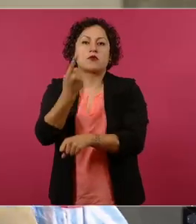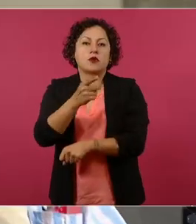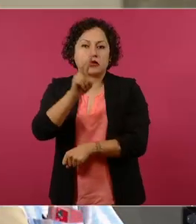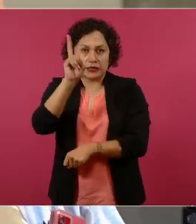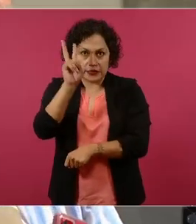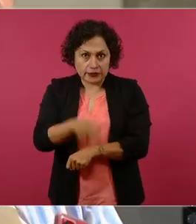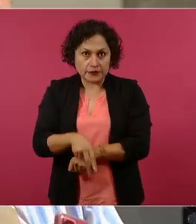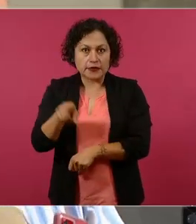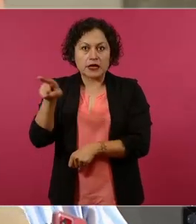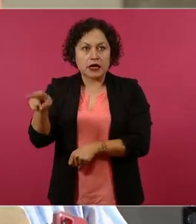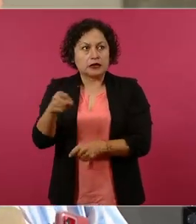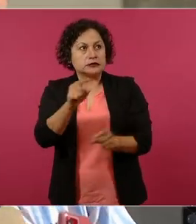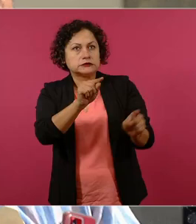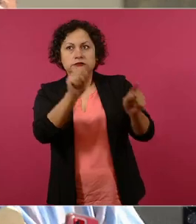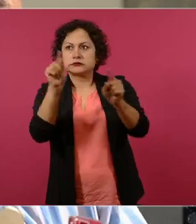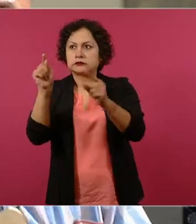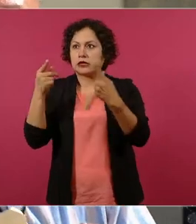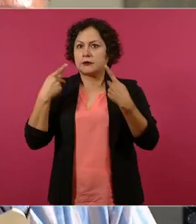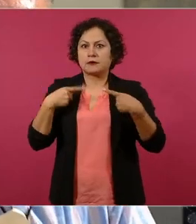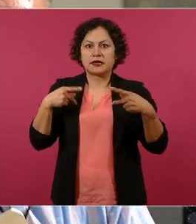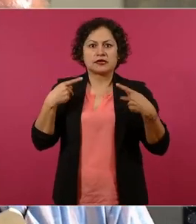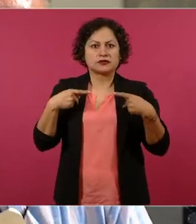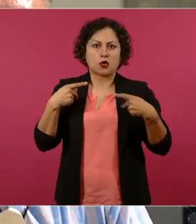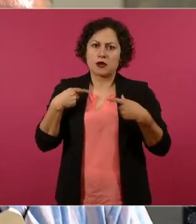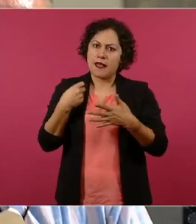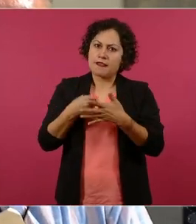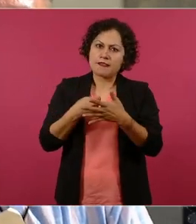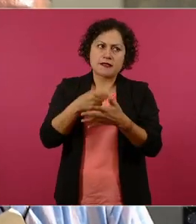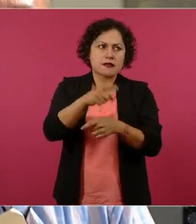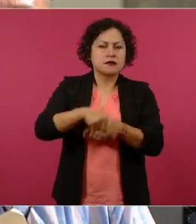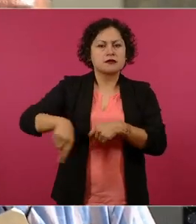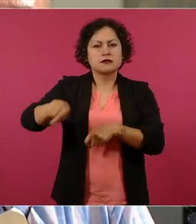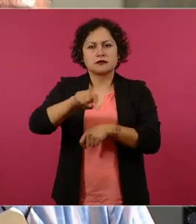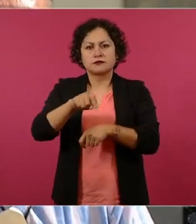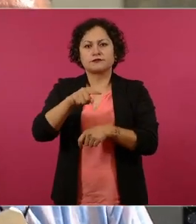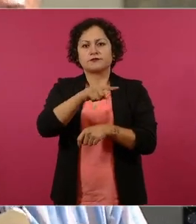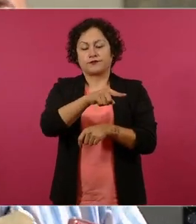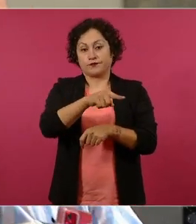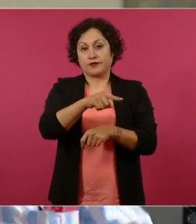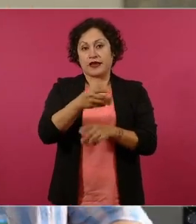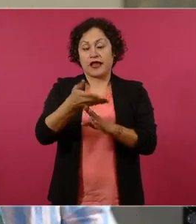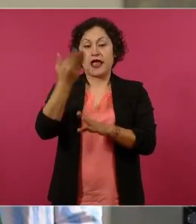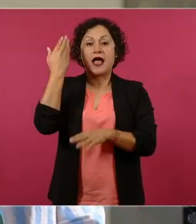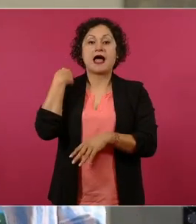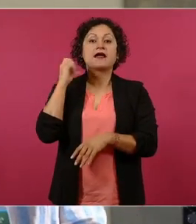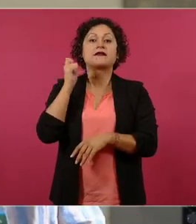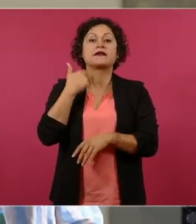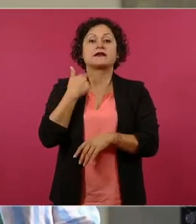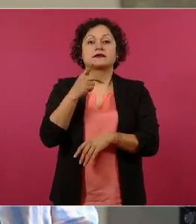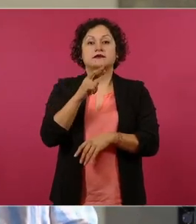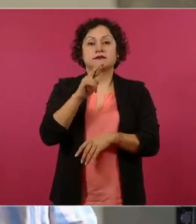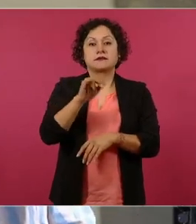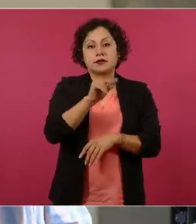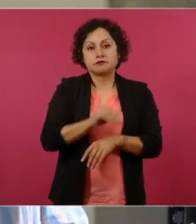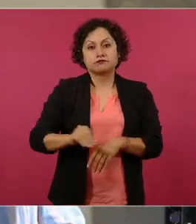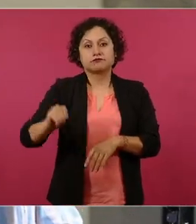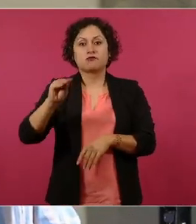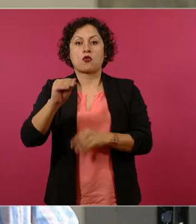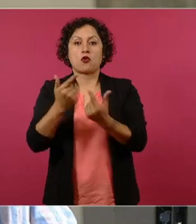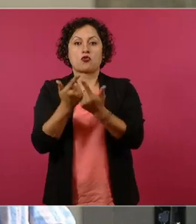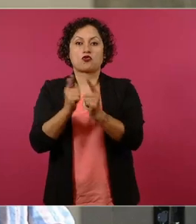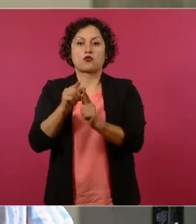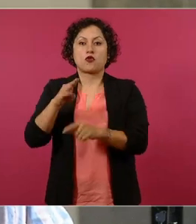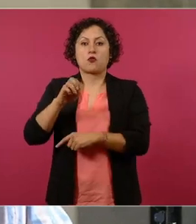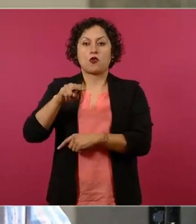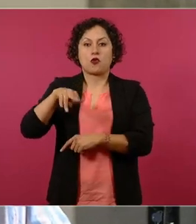resto de sus partidarios van a seguir bajo la línea de este cacique que es emigrado el pri que se coló a morena pero que ha